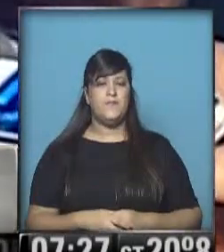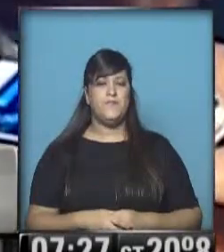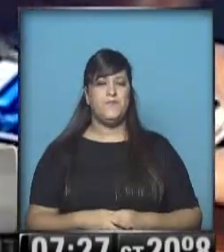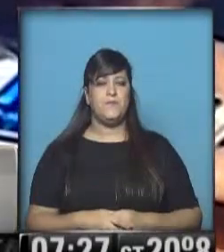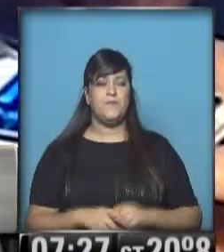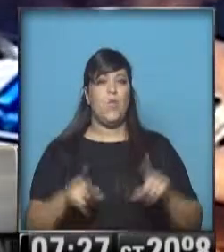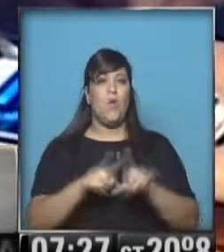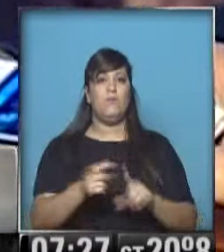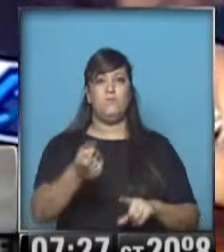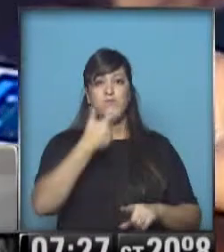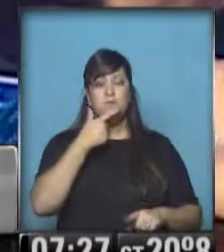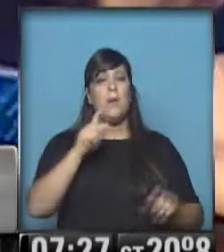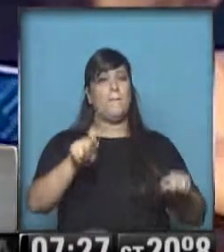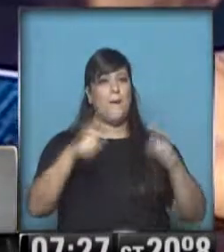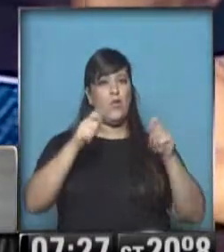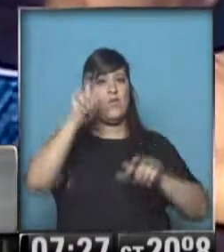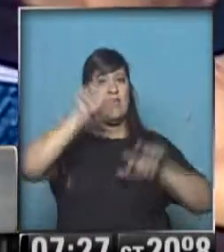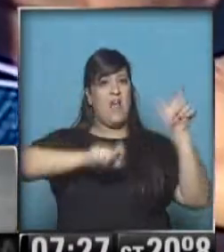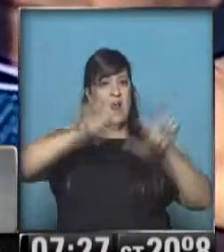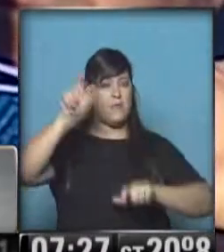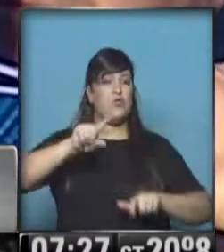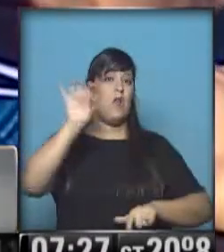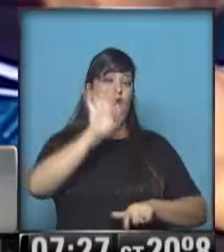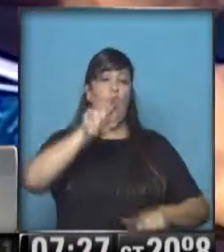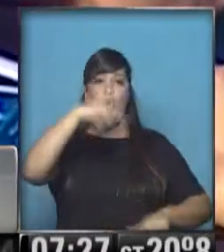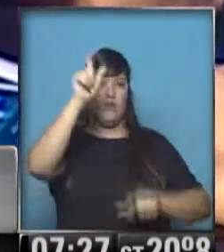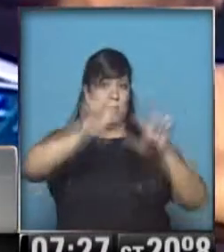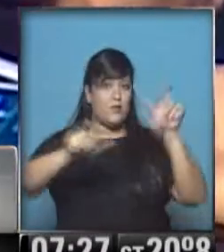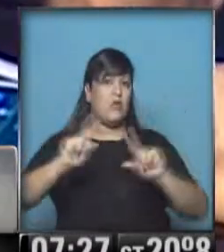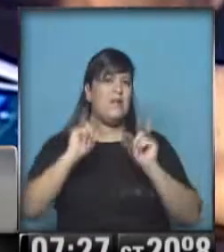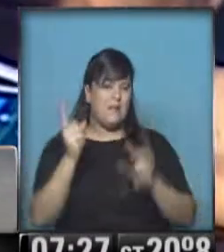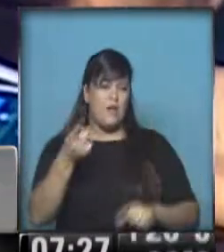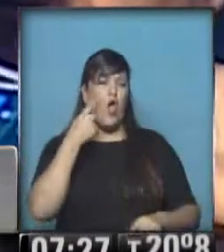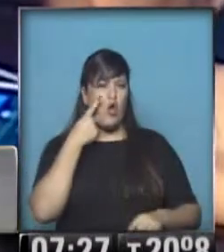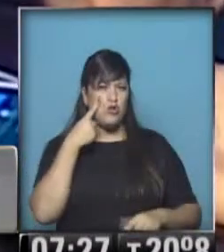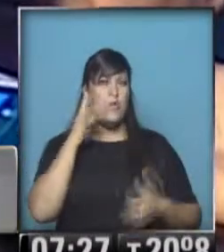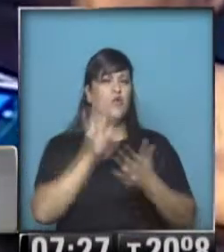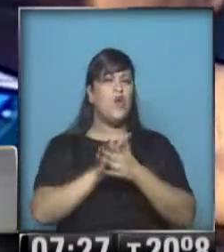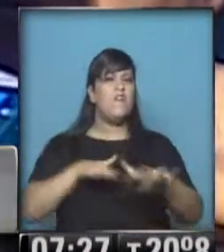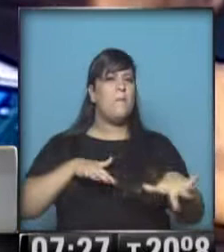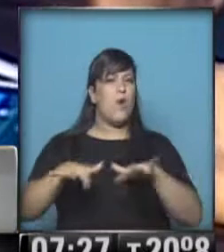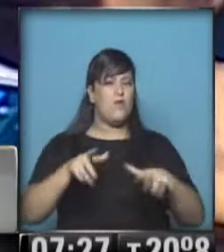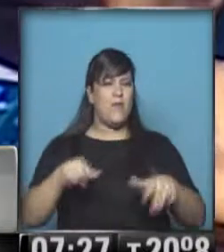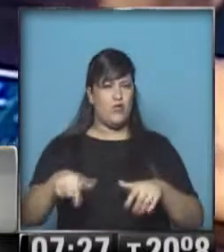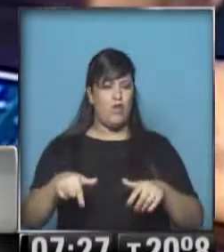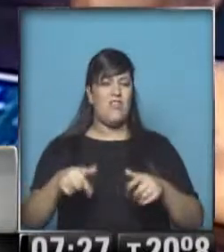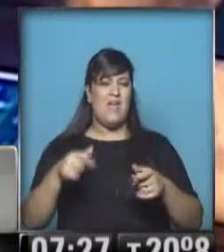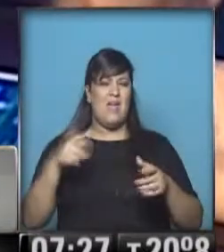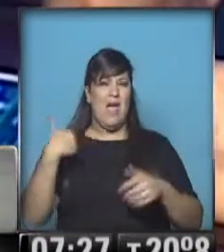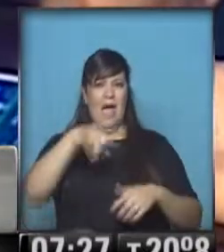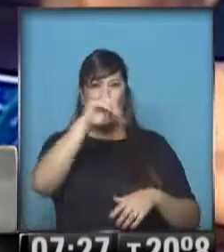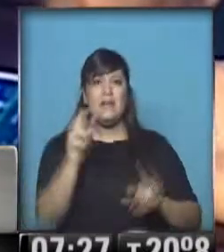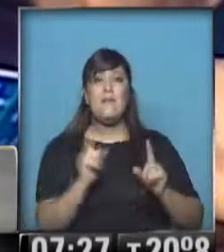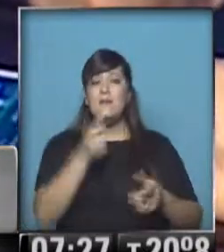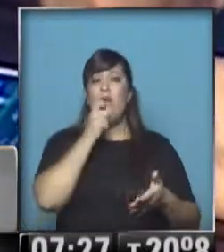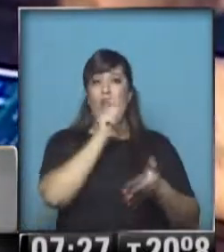que puedan perjudicar a las propias personas o a terceros, y que conocemos cuál es el nivel de movimiento que puede tener en la Argentina por esas mismas